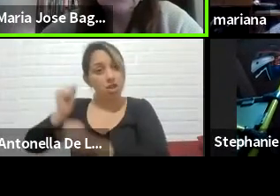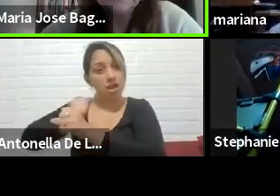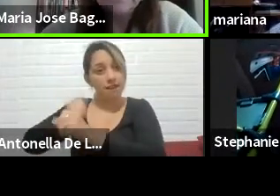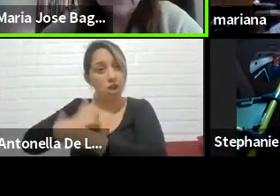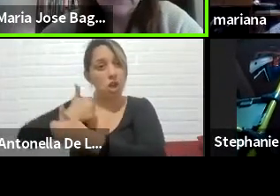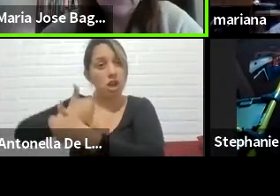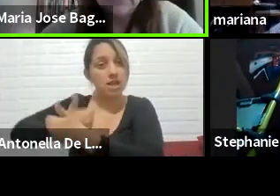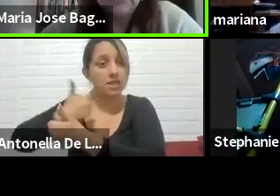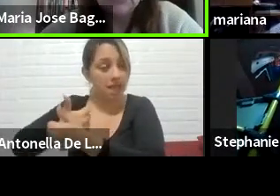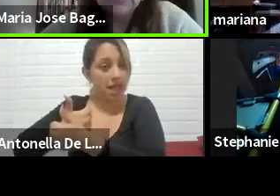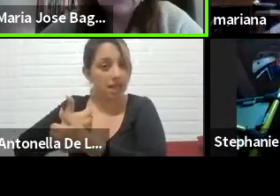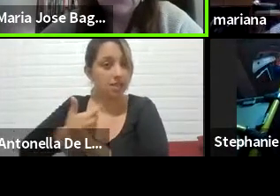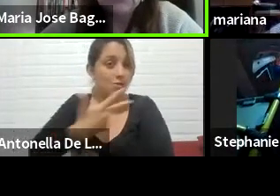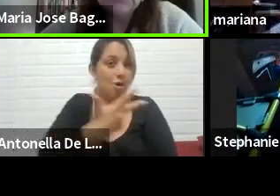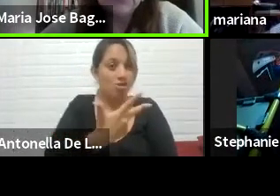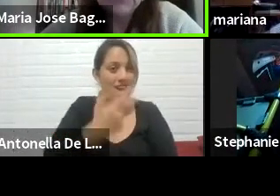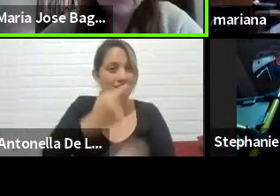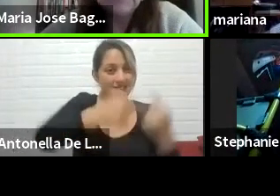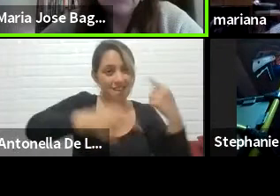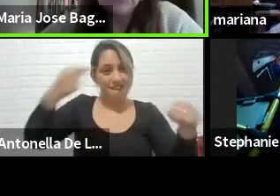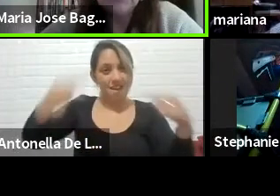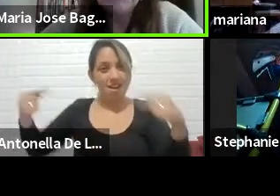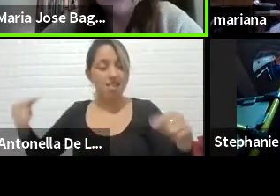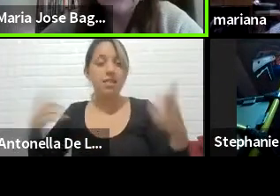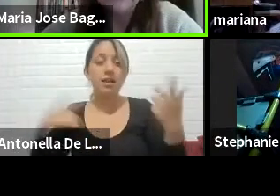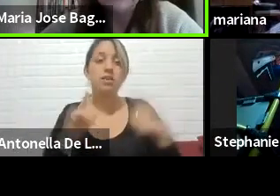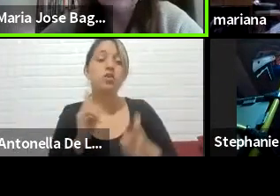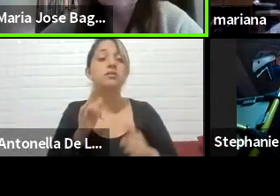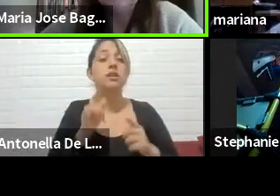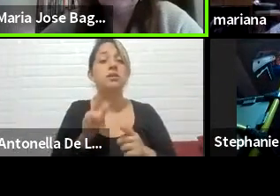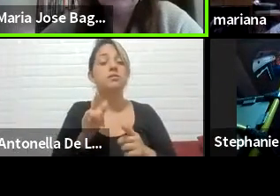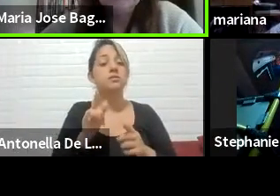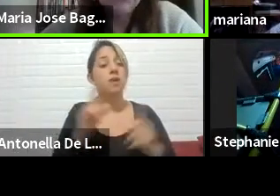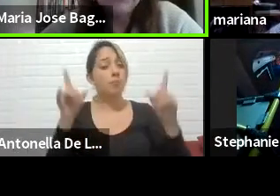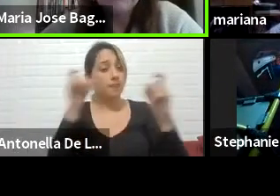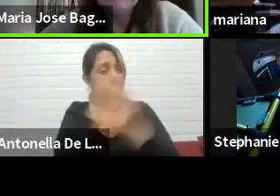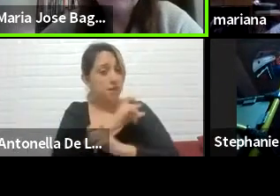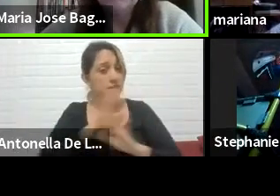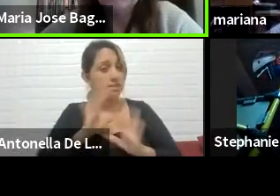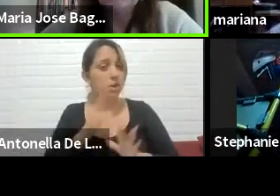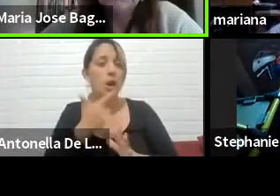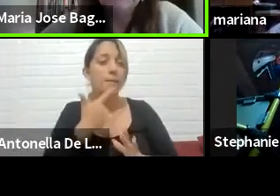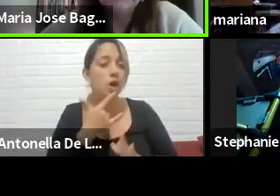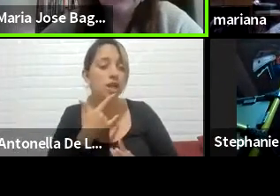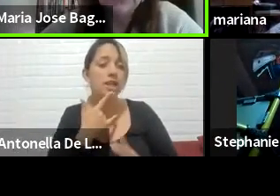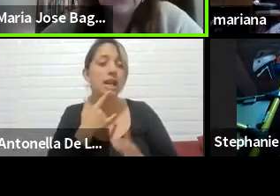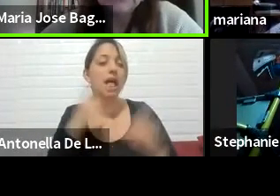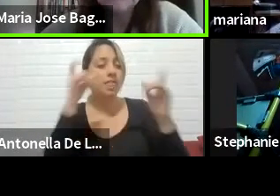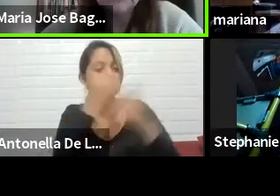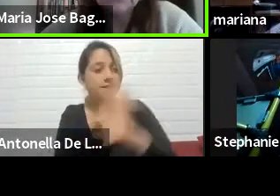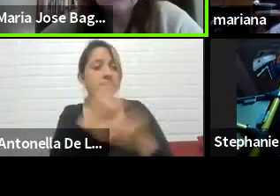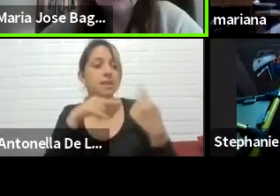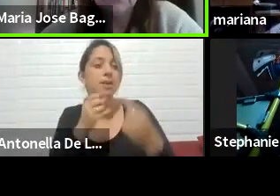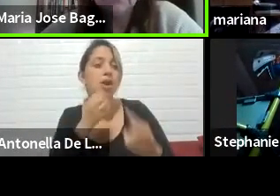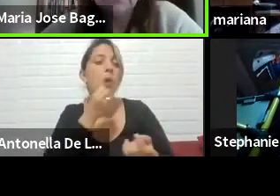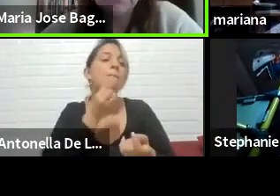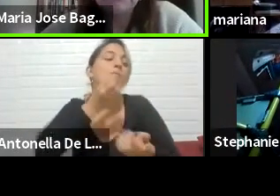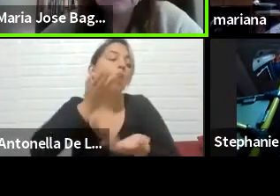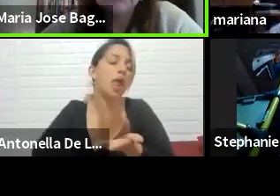sentido, consideramos que es una política muy compleja, muy beneficiosa, pero que hay que